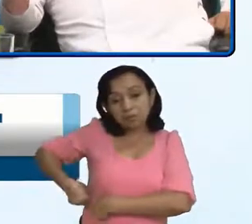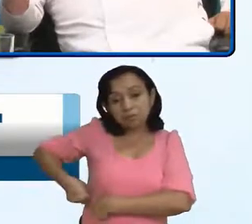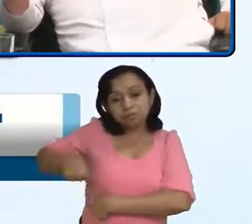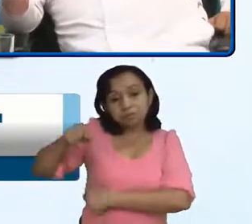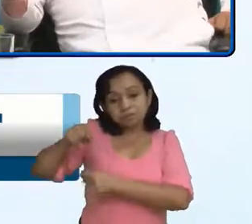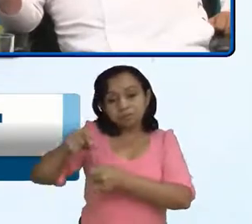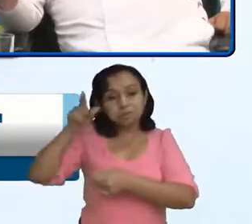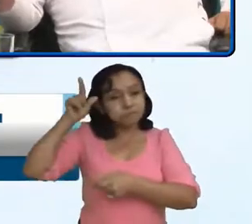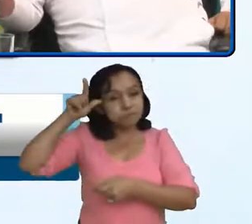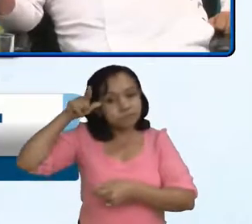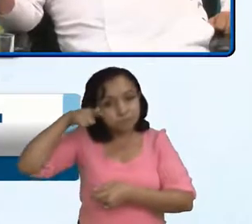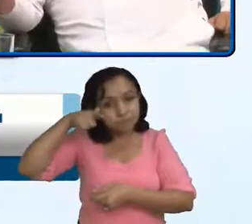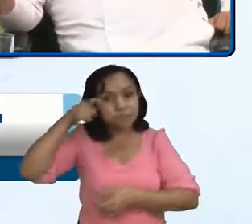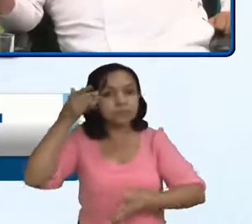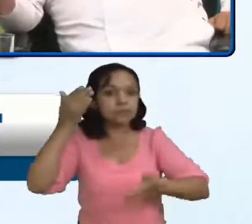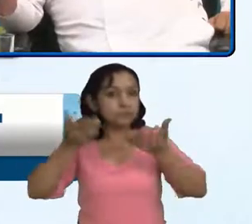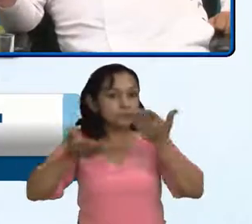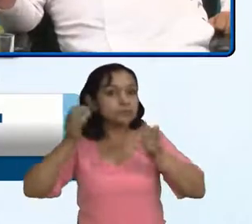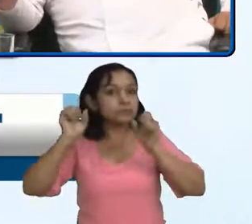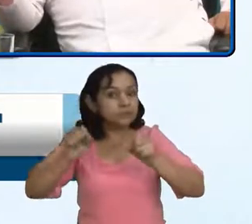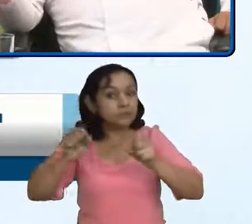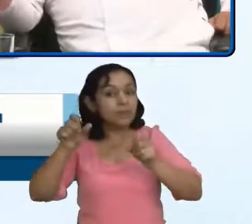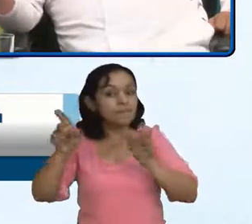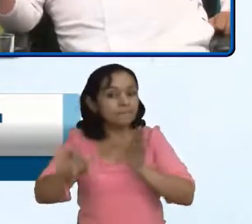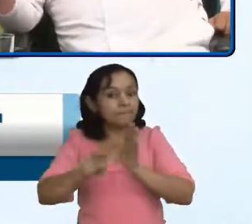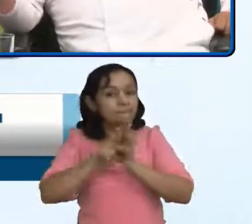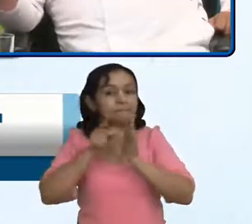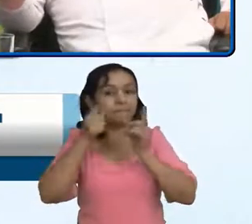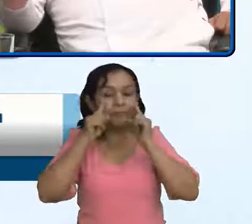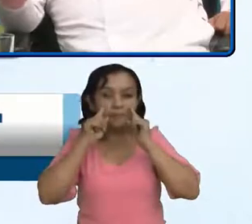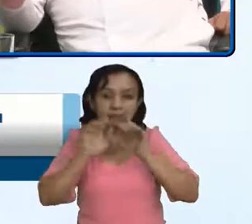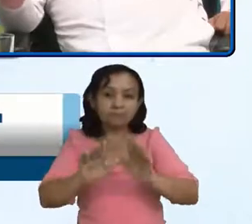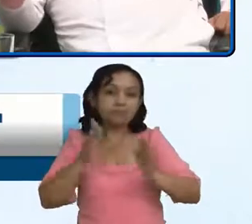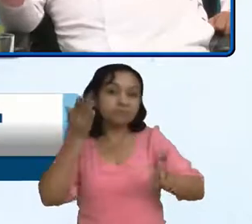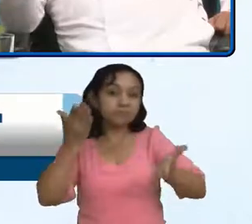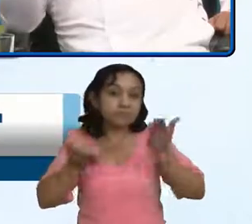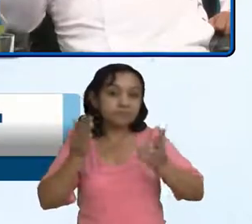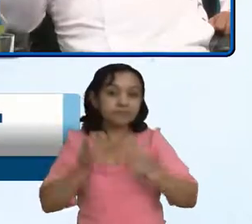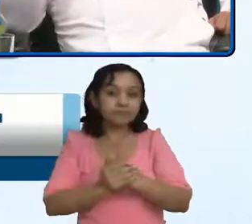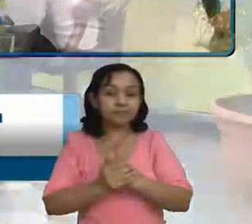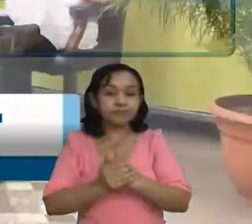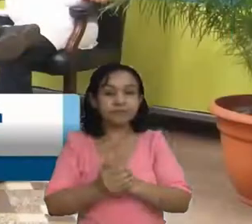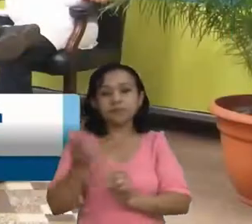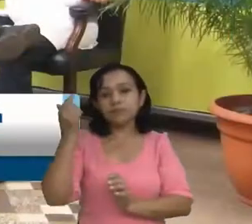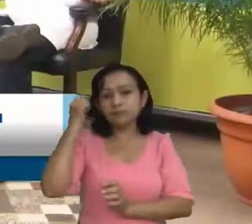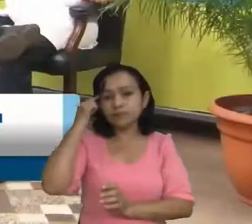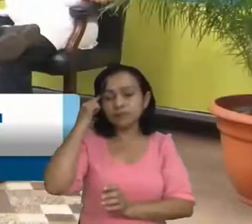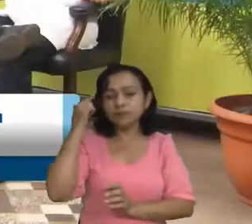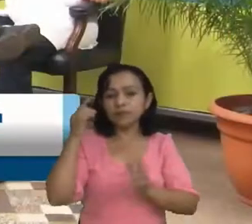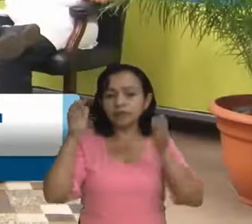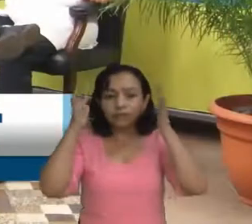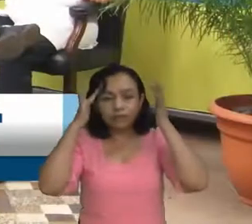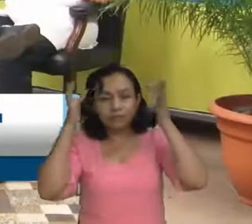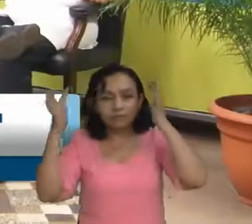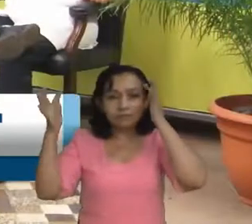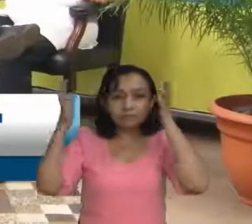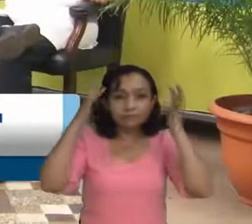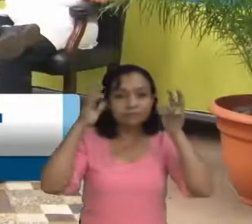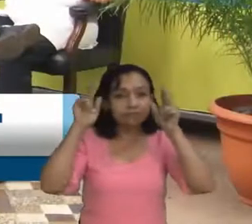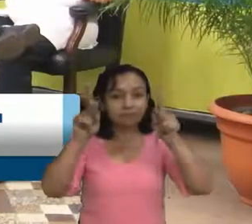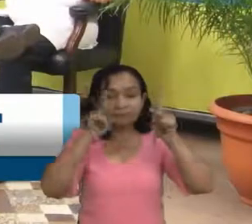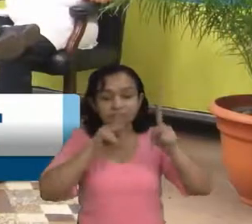al hacer la cirugía hay más probabilidades de complicación. Ahora, me imagino que esto debe ser muy desesperante para la persona que está